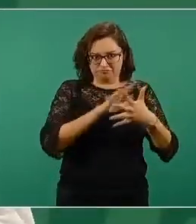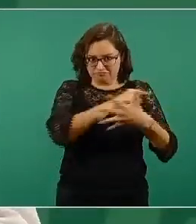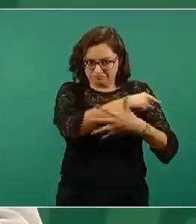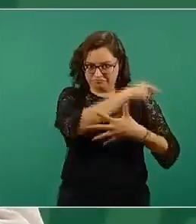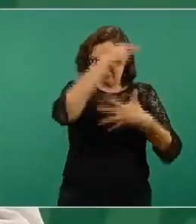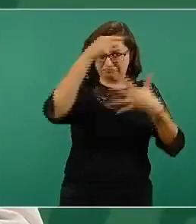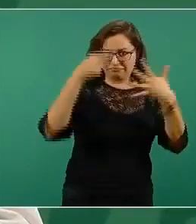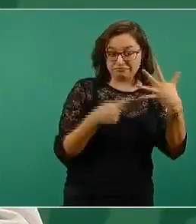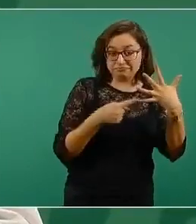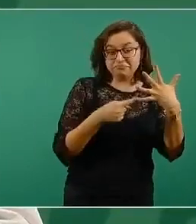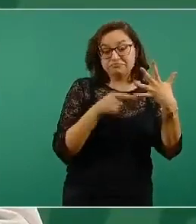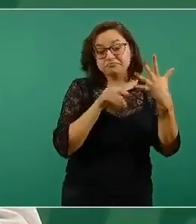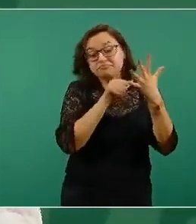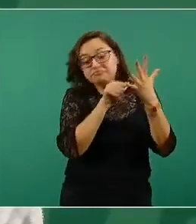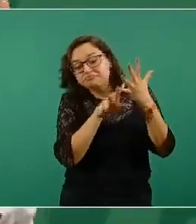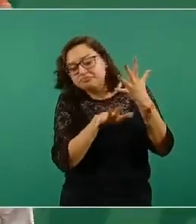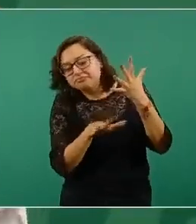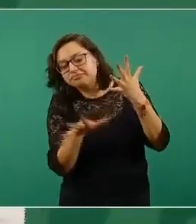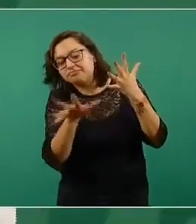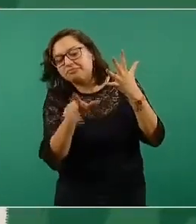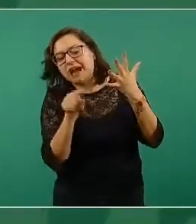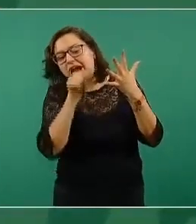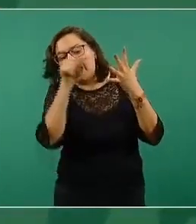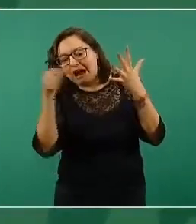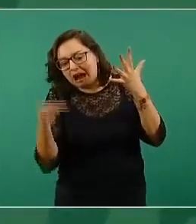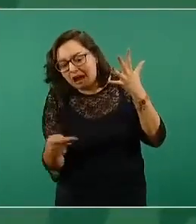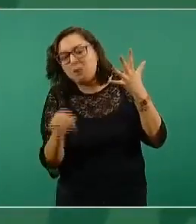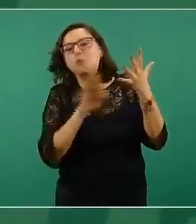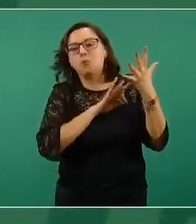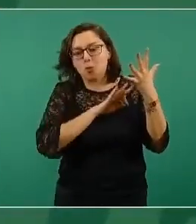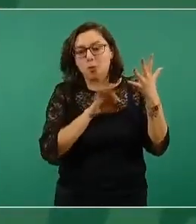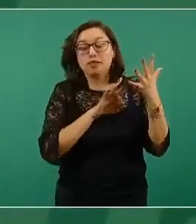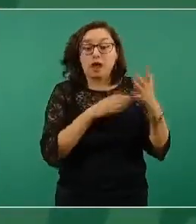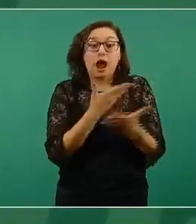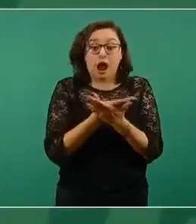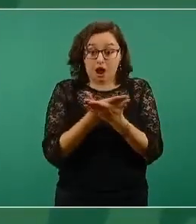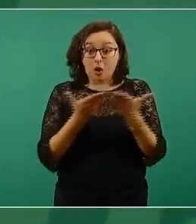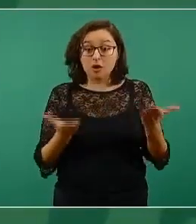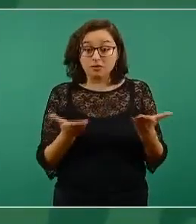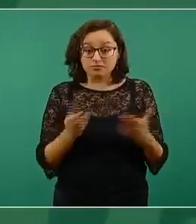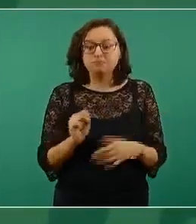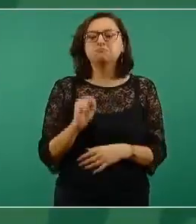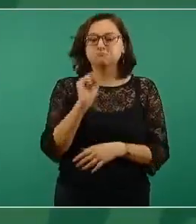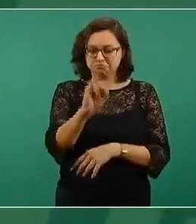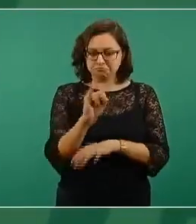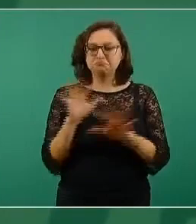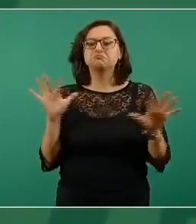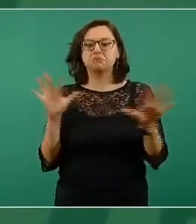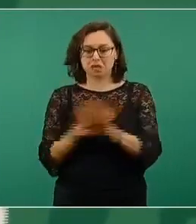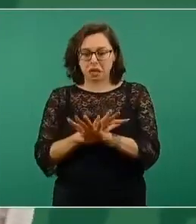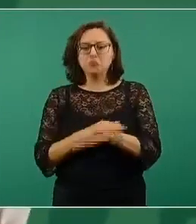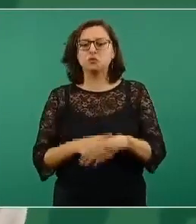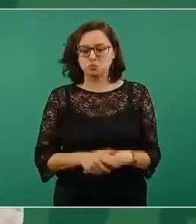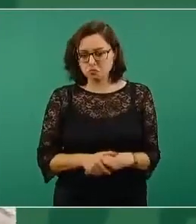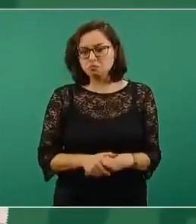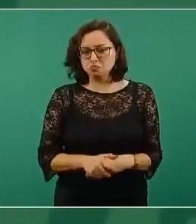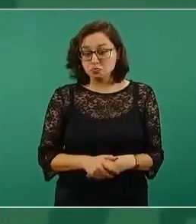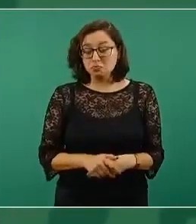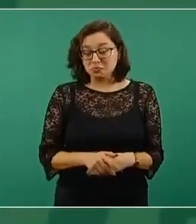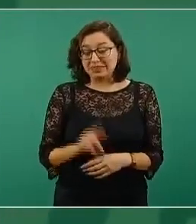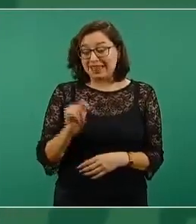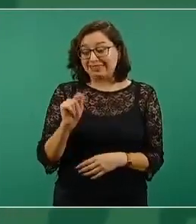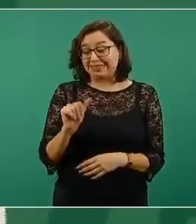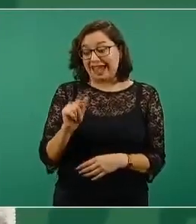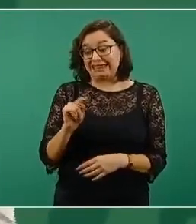la normalización social. Entonces, sí estamos haciendo un cambio en la táctica. ¿Cuánto va a durar? Lo que